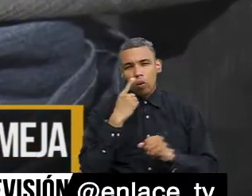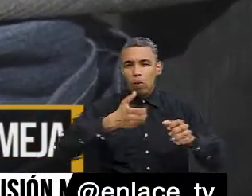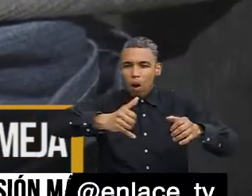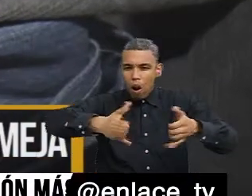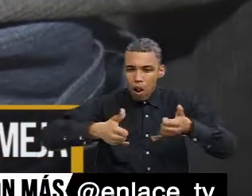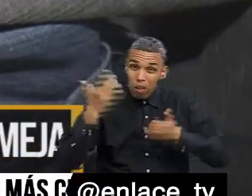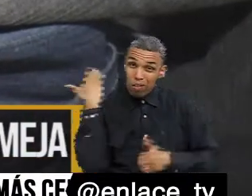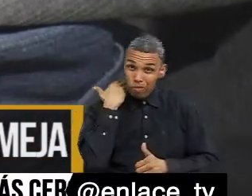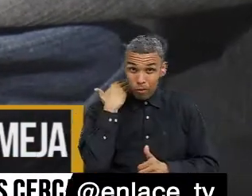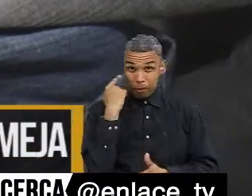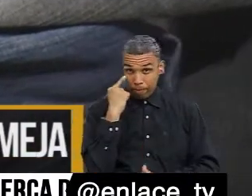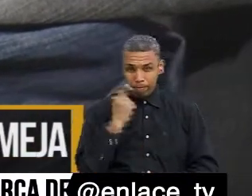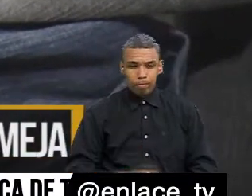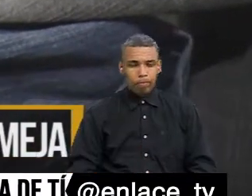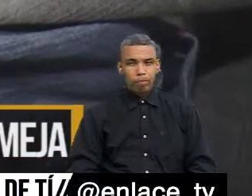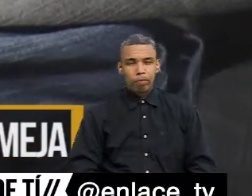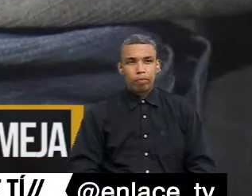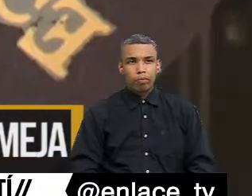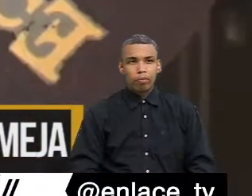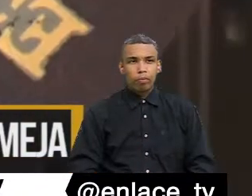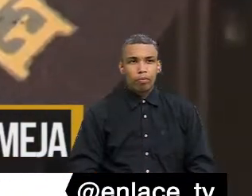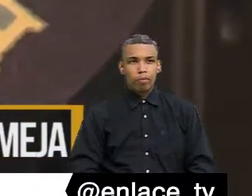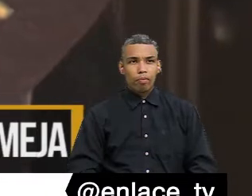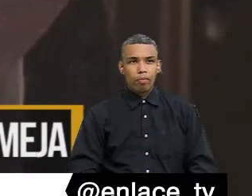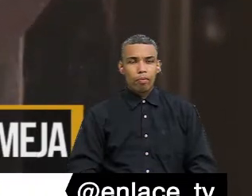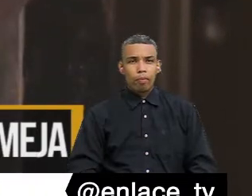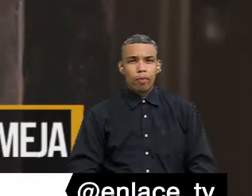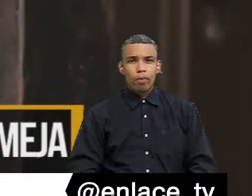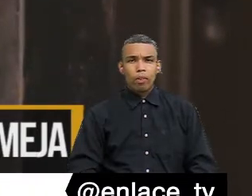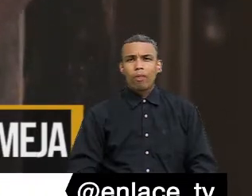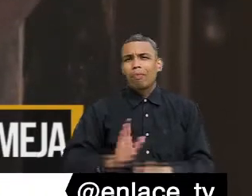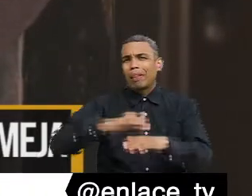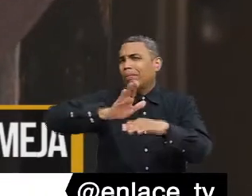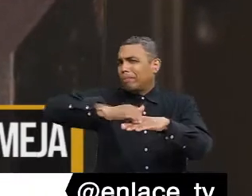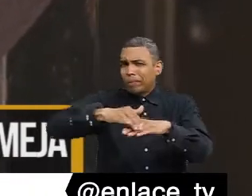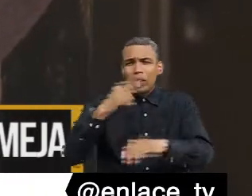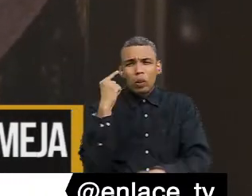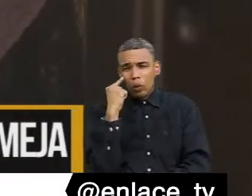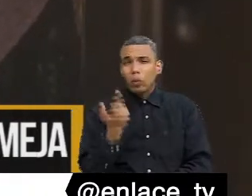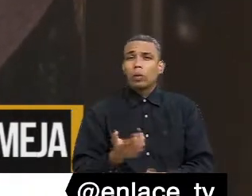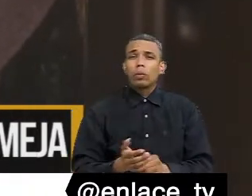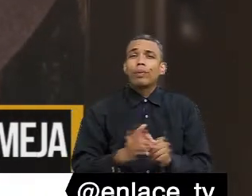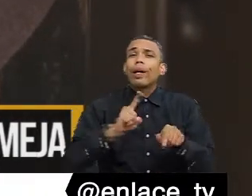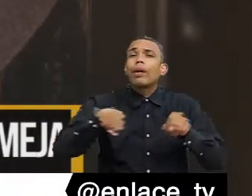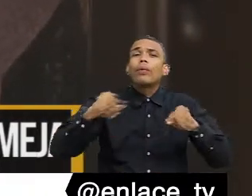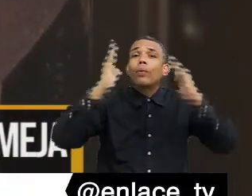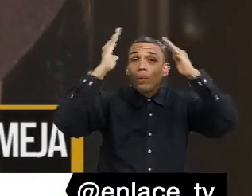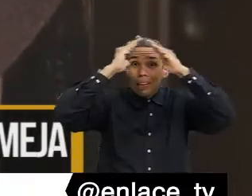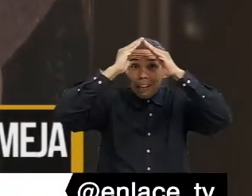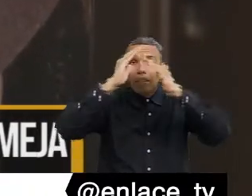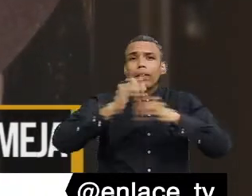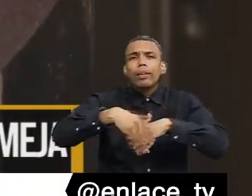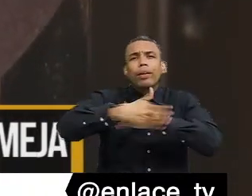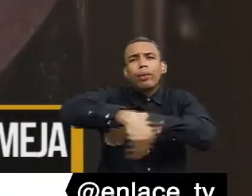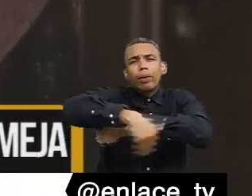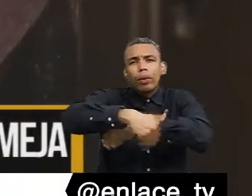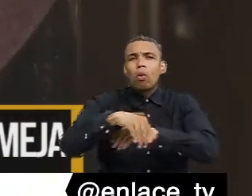con estas características ellos a gente de la gente va a arrancar medios lo digo que no se confíen en esa gente que vienen que diputación y que cada